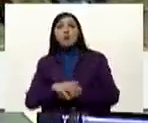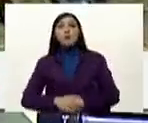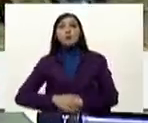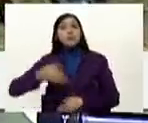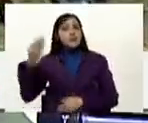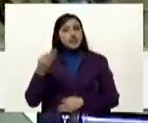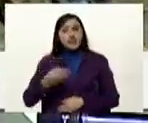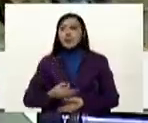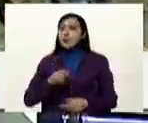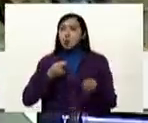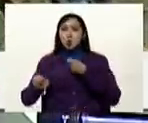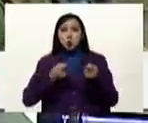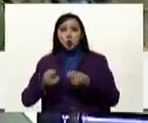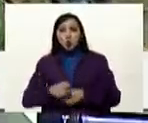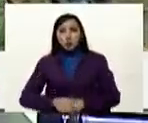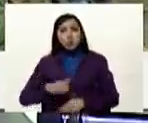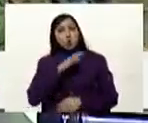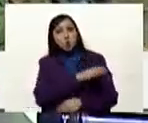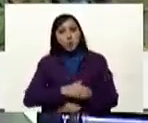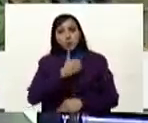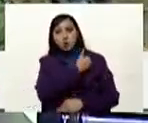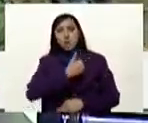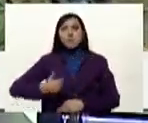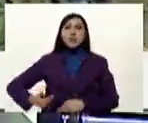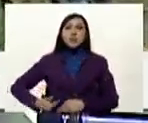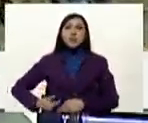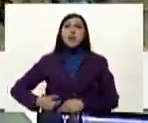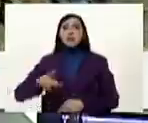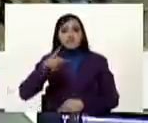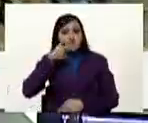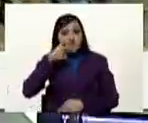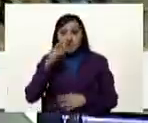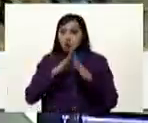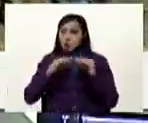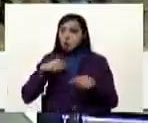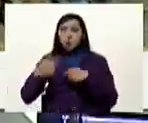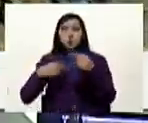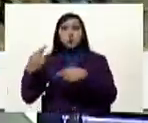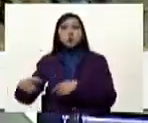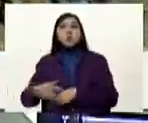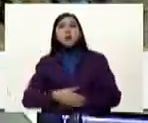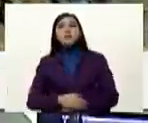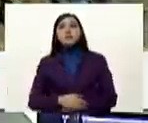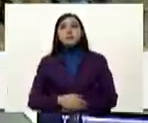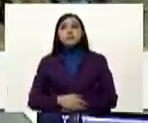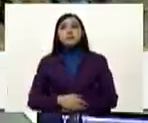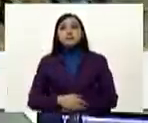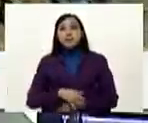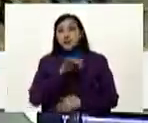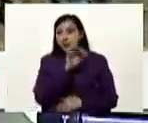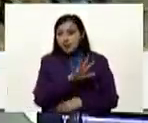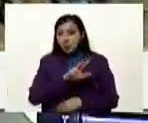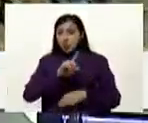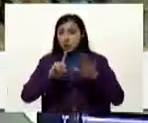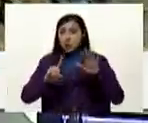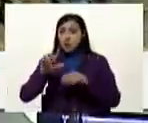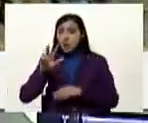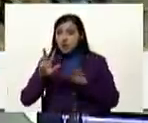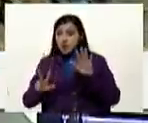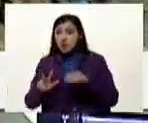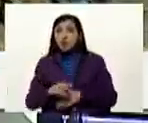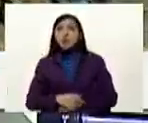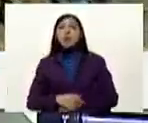encima. La Comisión Presidencial vigilante todos los días de estos 567